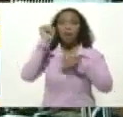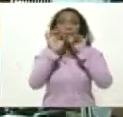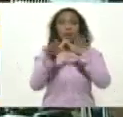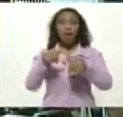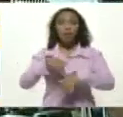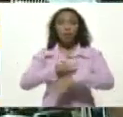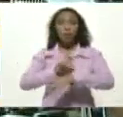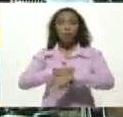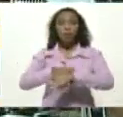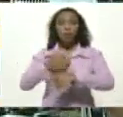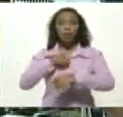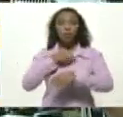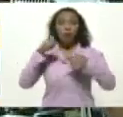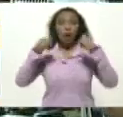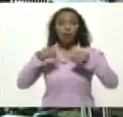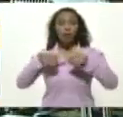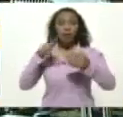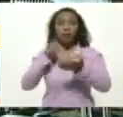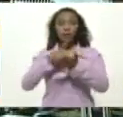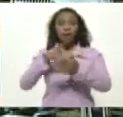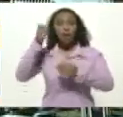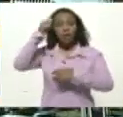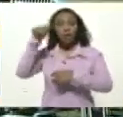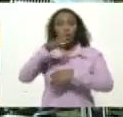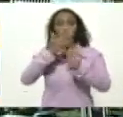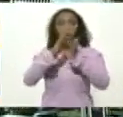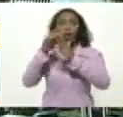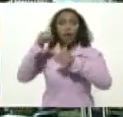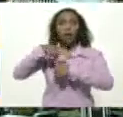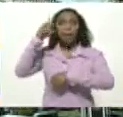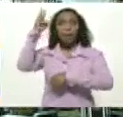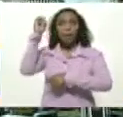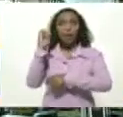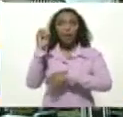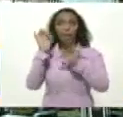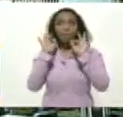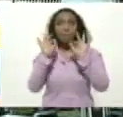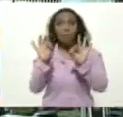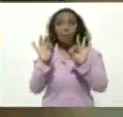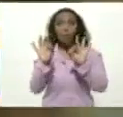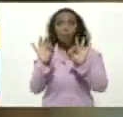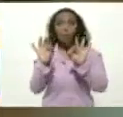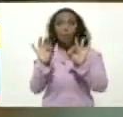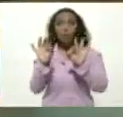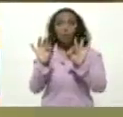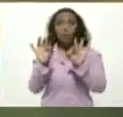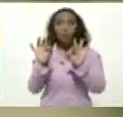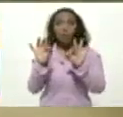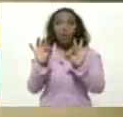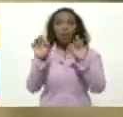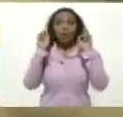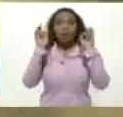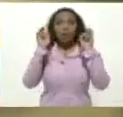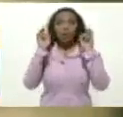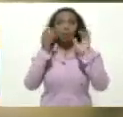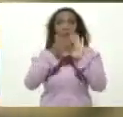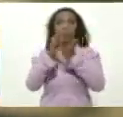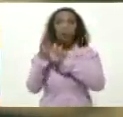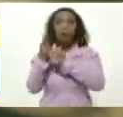momento, presidente, nos encontramos desde la Ciudad Comunal Petare, específicamente en la sede de la